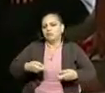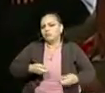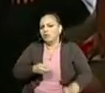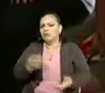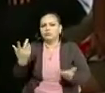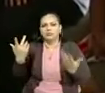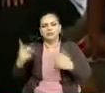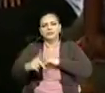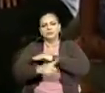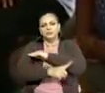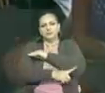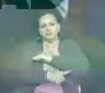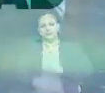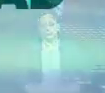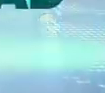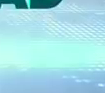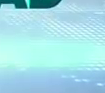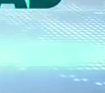Roselena Vázquez.